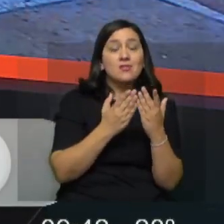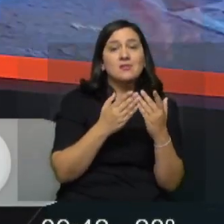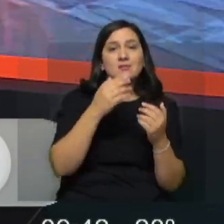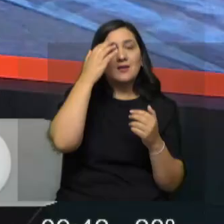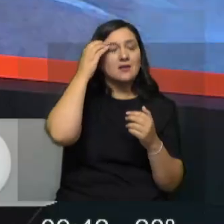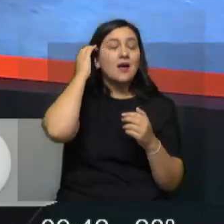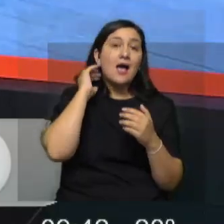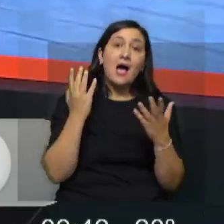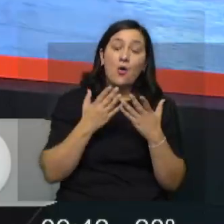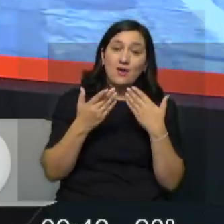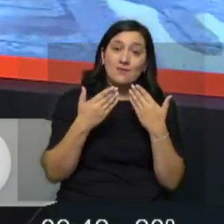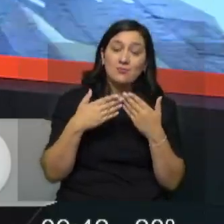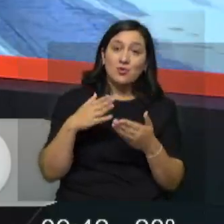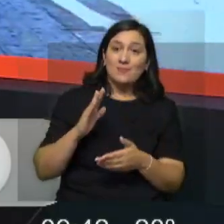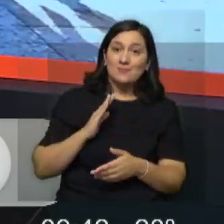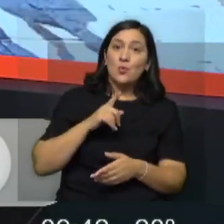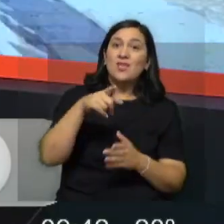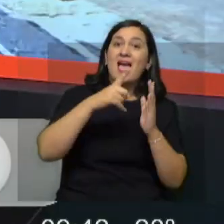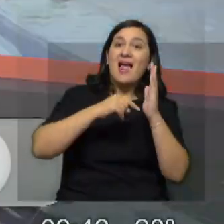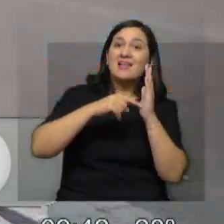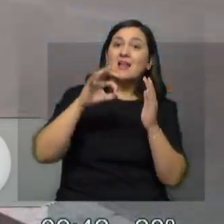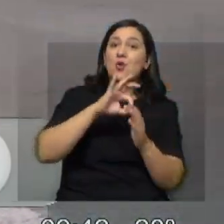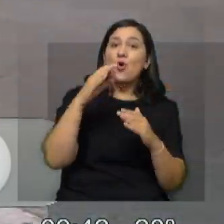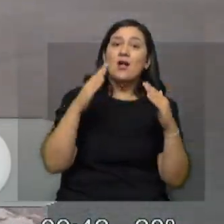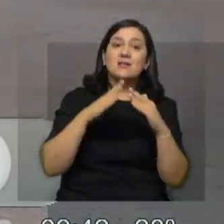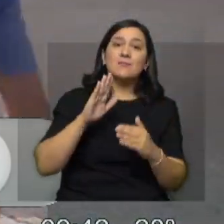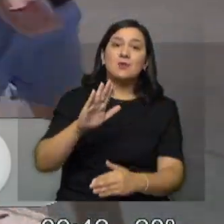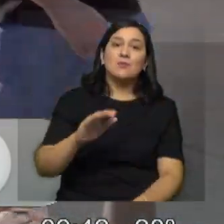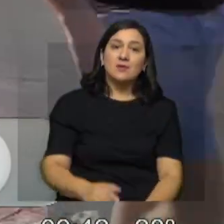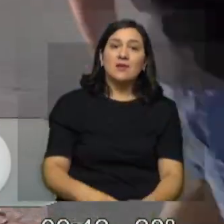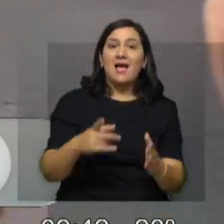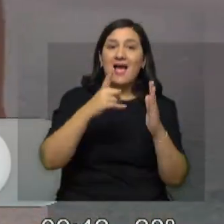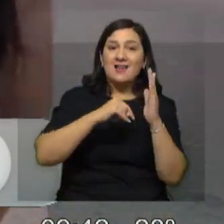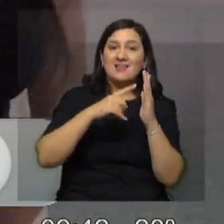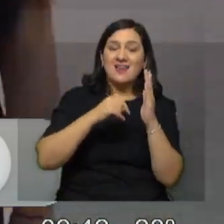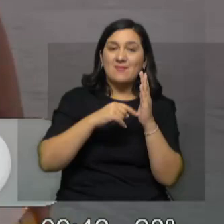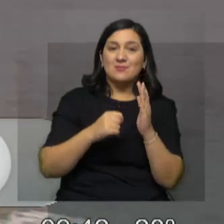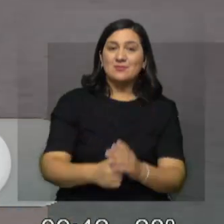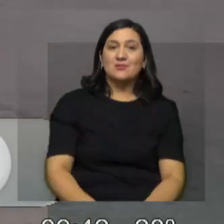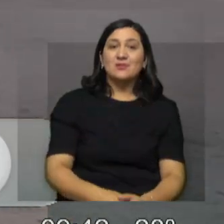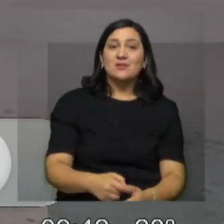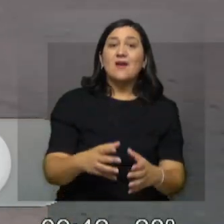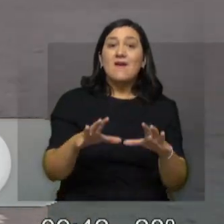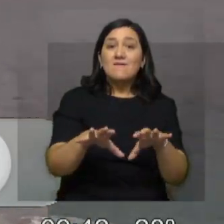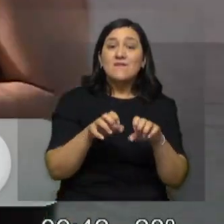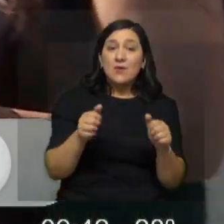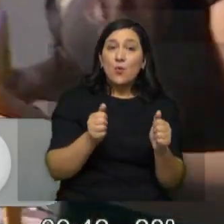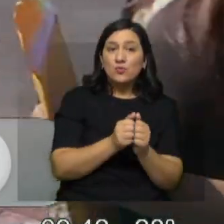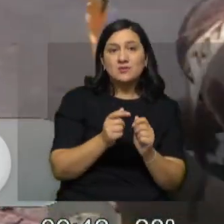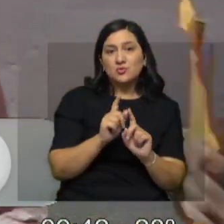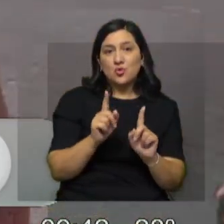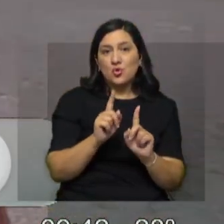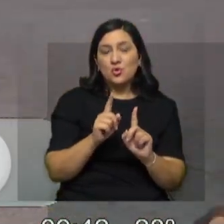las chicas, a ver. ¿Chicas alquilan casa o tienen casa propia? Ay, alquilamos. ¿Alquilan, viven todas juntas o no?